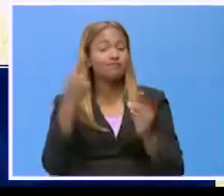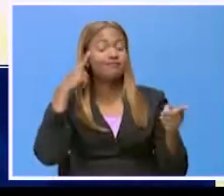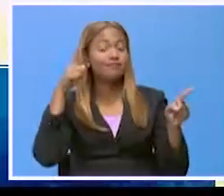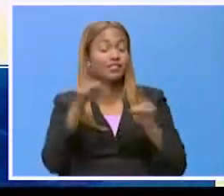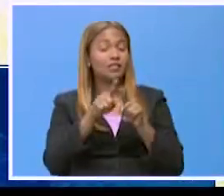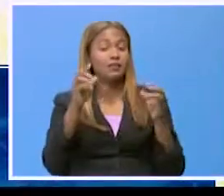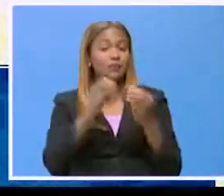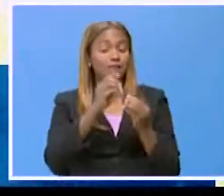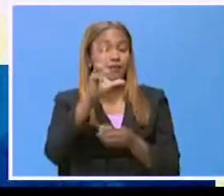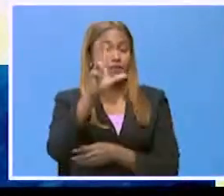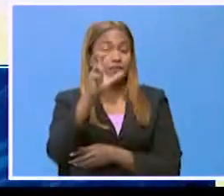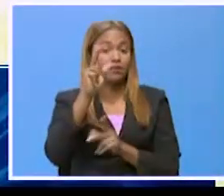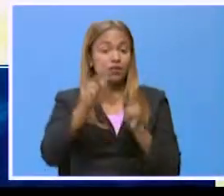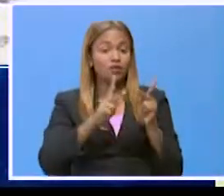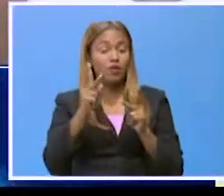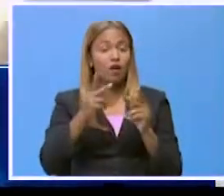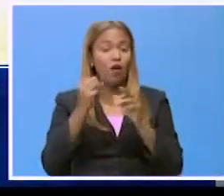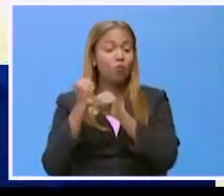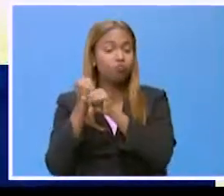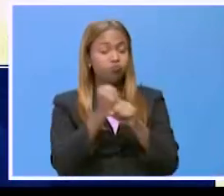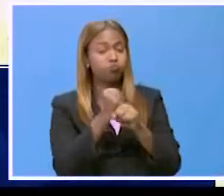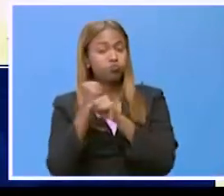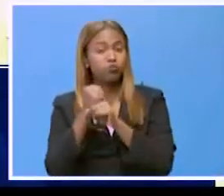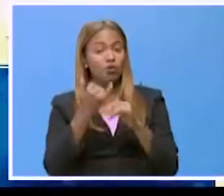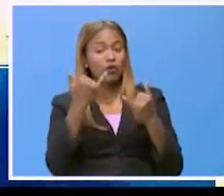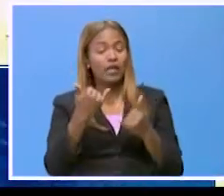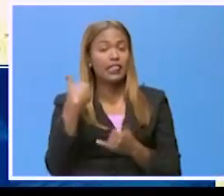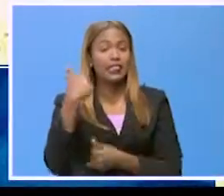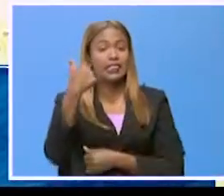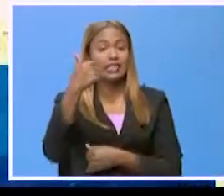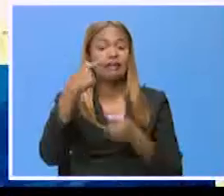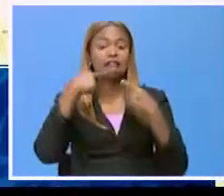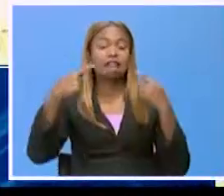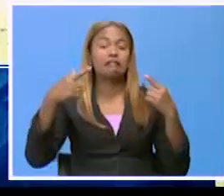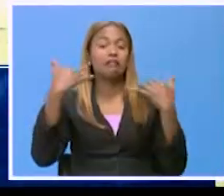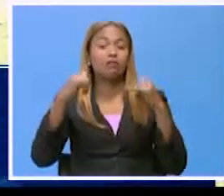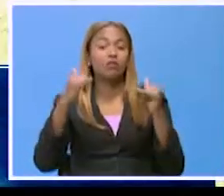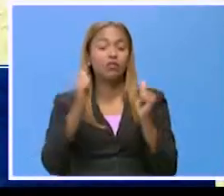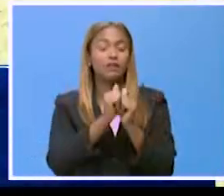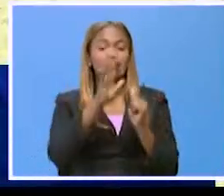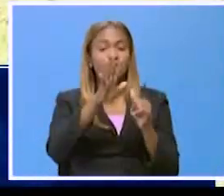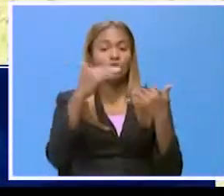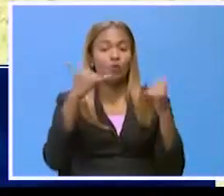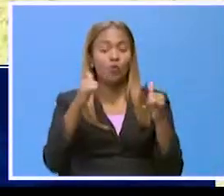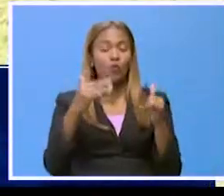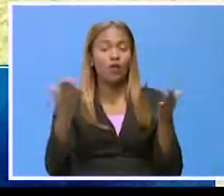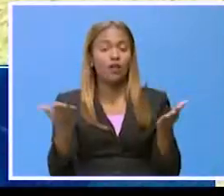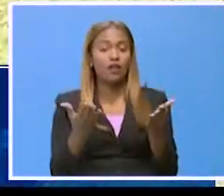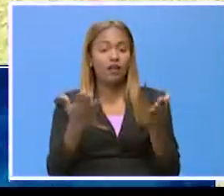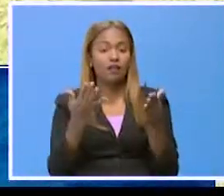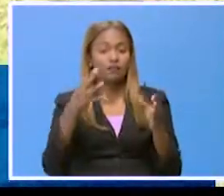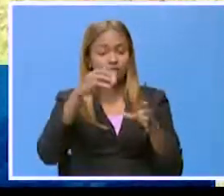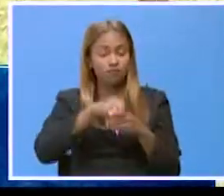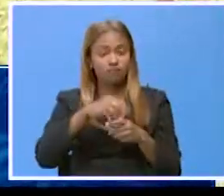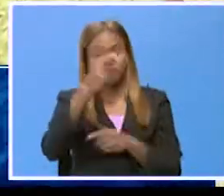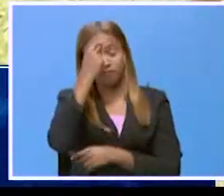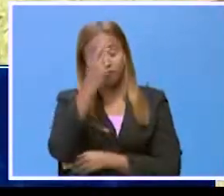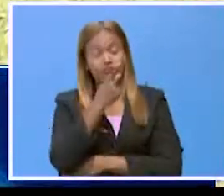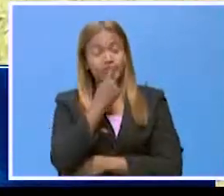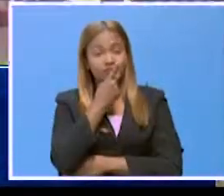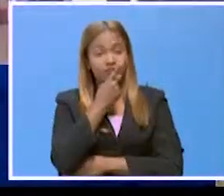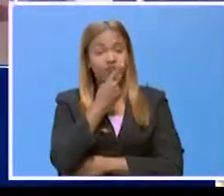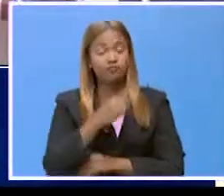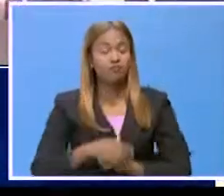de 30 peloteros que hoy hay 10 que está en grandes ligas y hay 5 están ganando el torneo invernal en la república